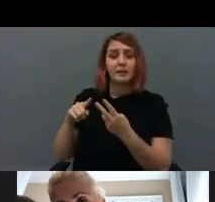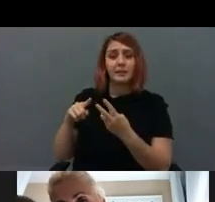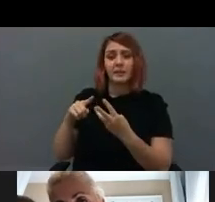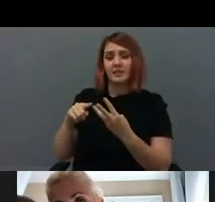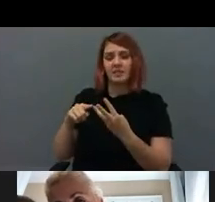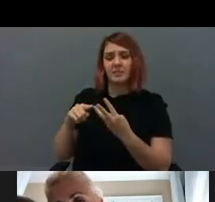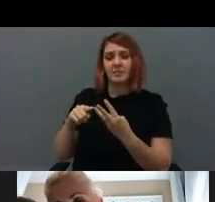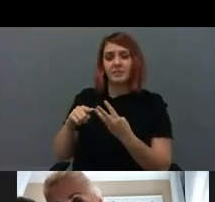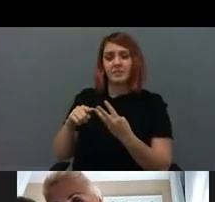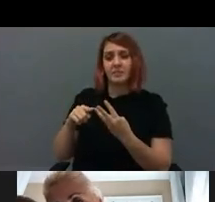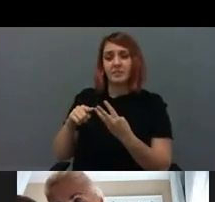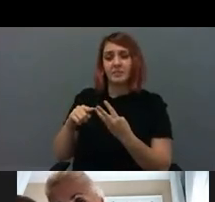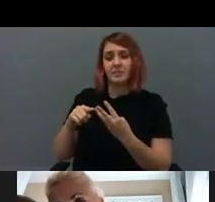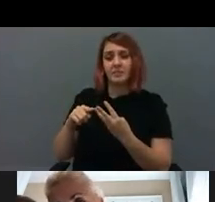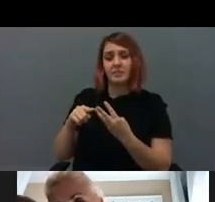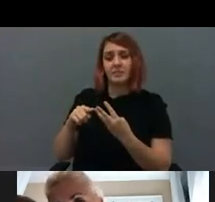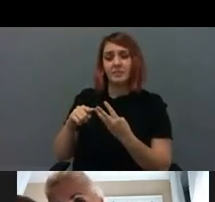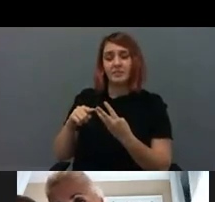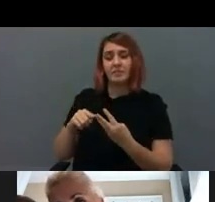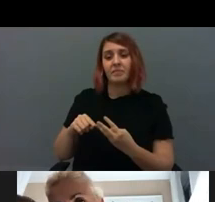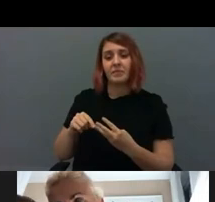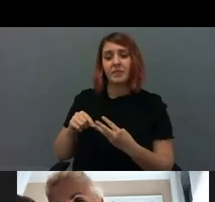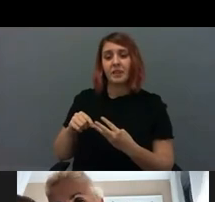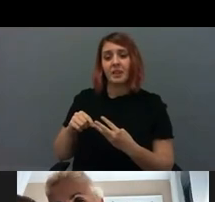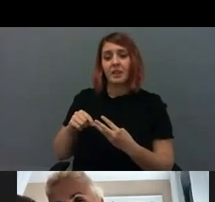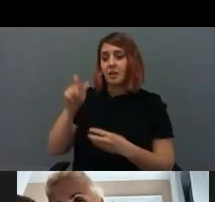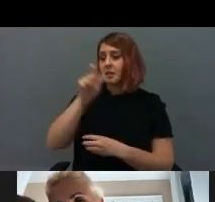como cualquier persona.